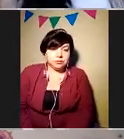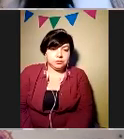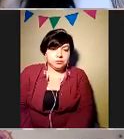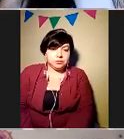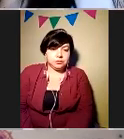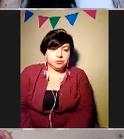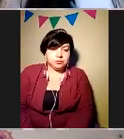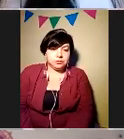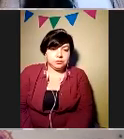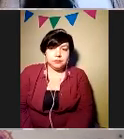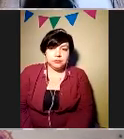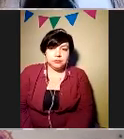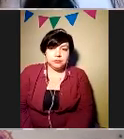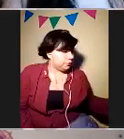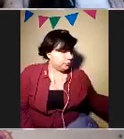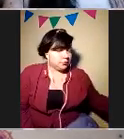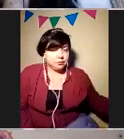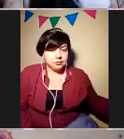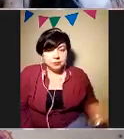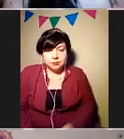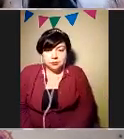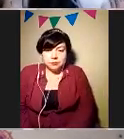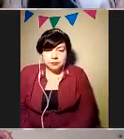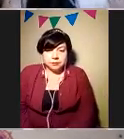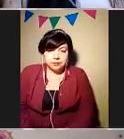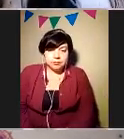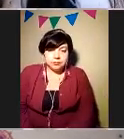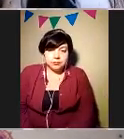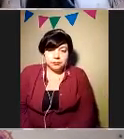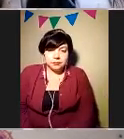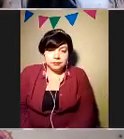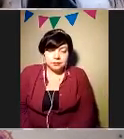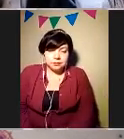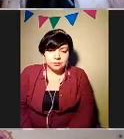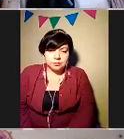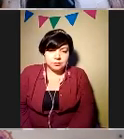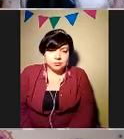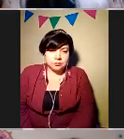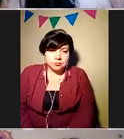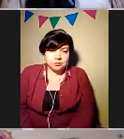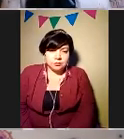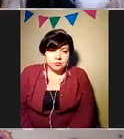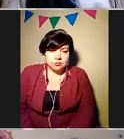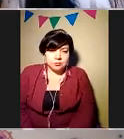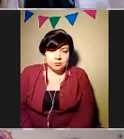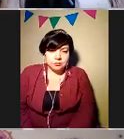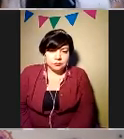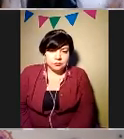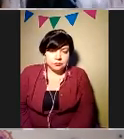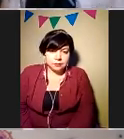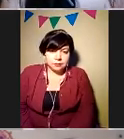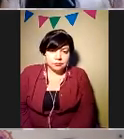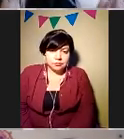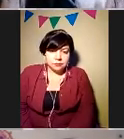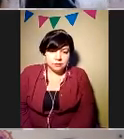vimos parte del proceso de producción marca-consumo y la construcción de imperios, cuando ya empezamos a abarcar